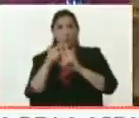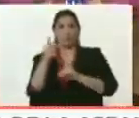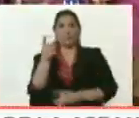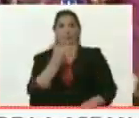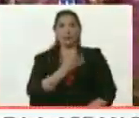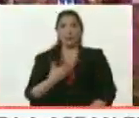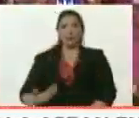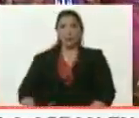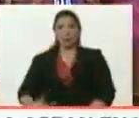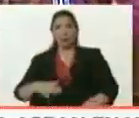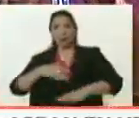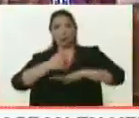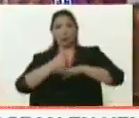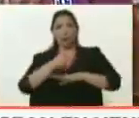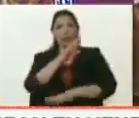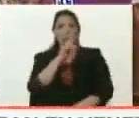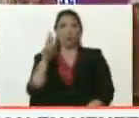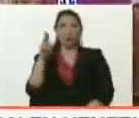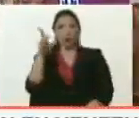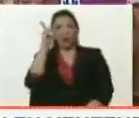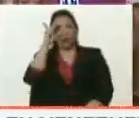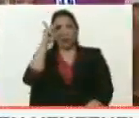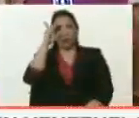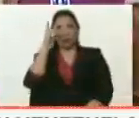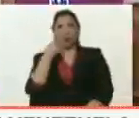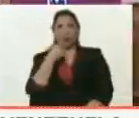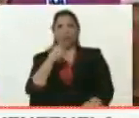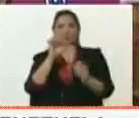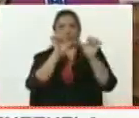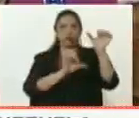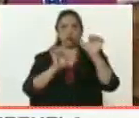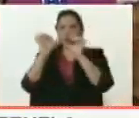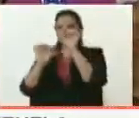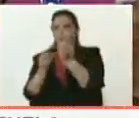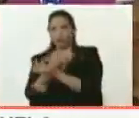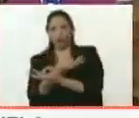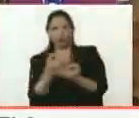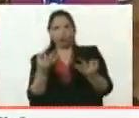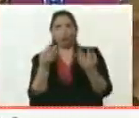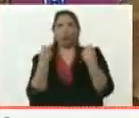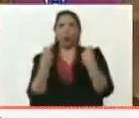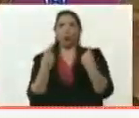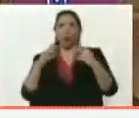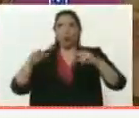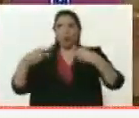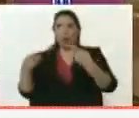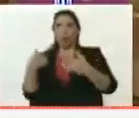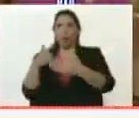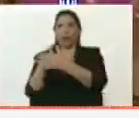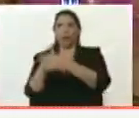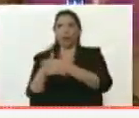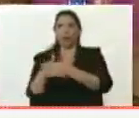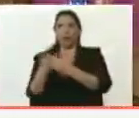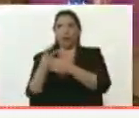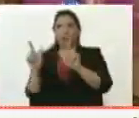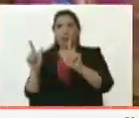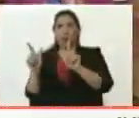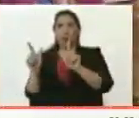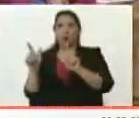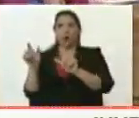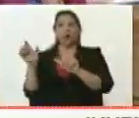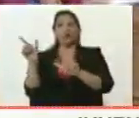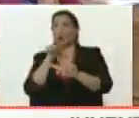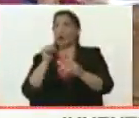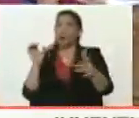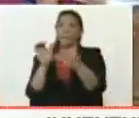Presidente Ejecutivo de la República, Delcy Rodríguez, quien detallaba perfectamente cómo el neoliberalismo es enemigo de la